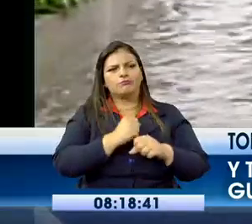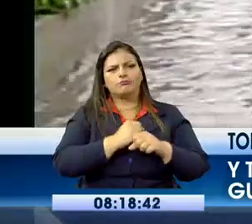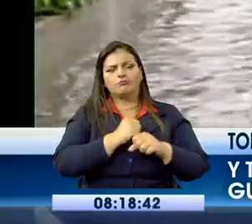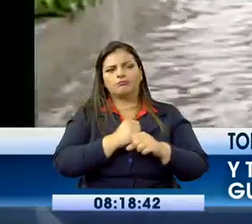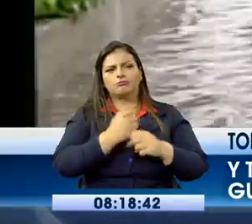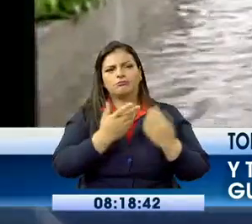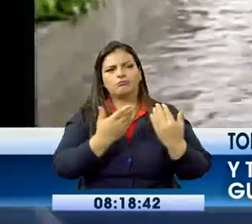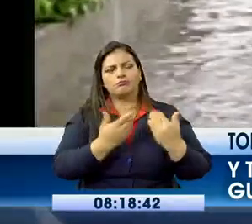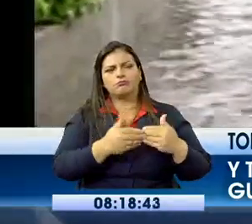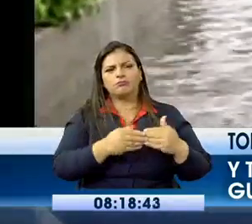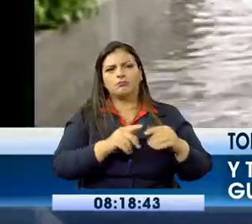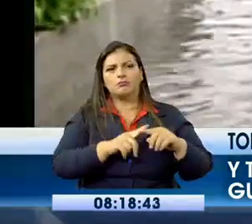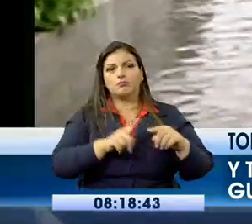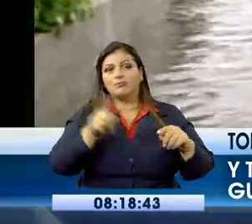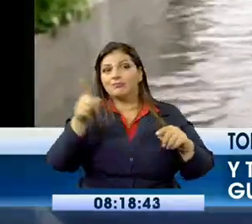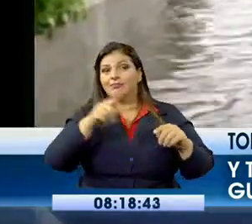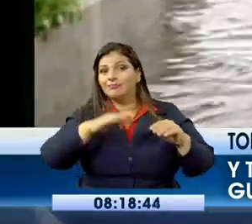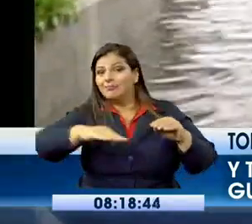la evacuación, ¿no?